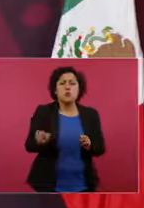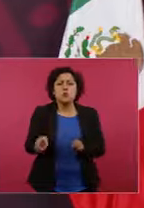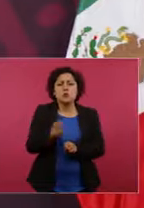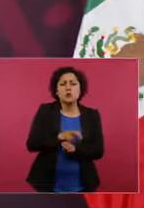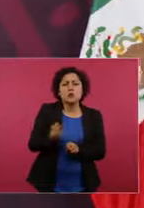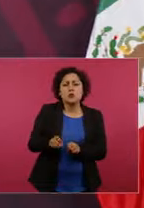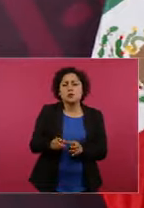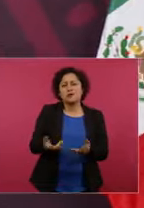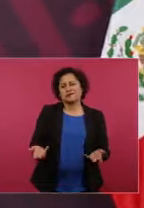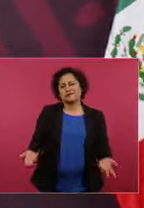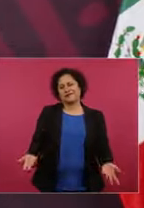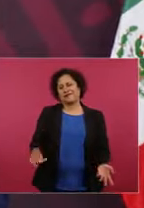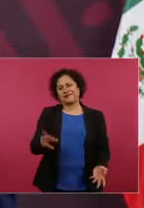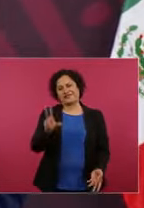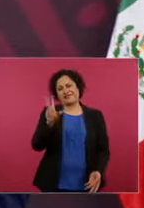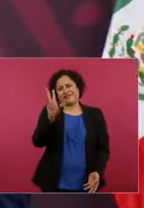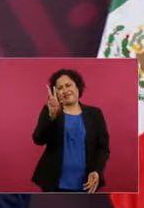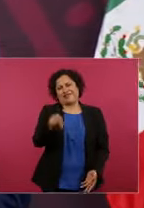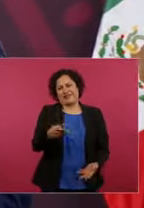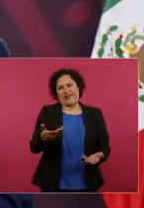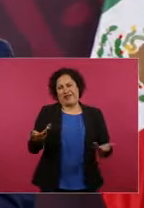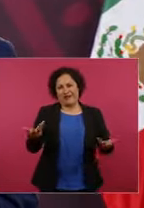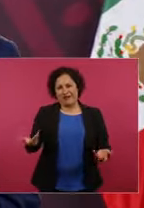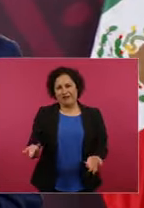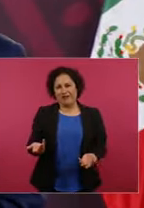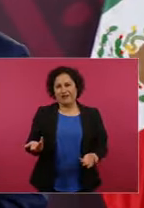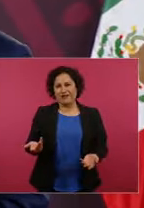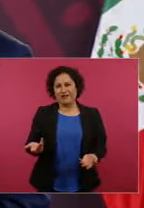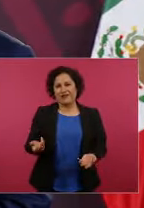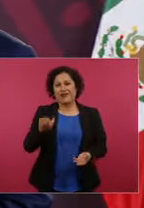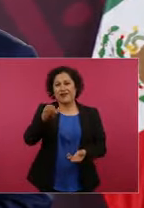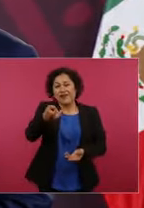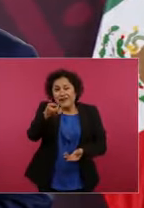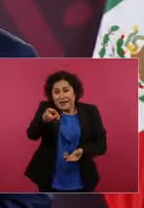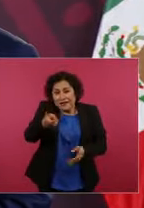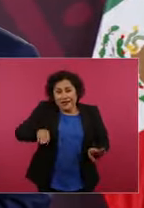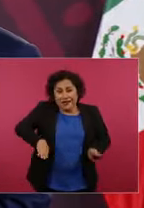no me vengas con esos cuentos. Eso se usaba antes.